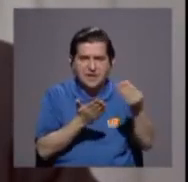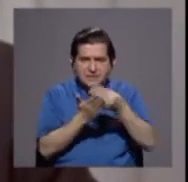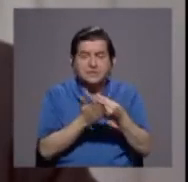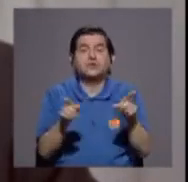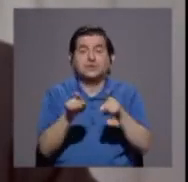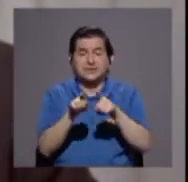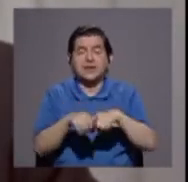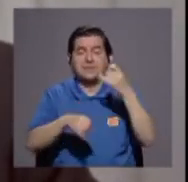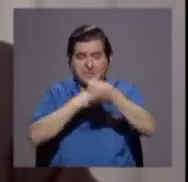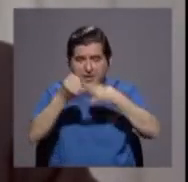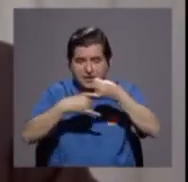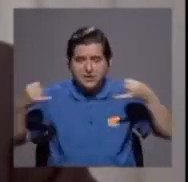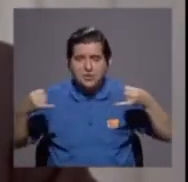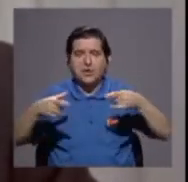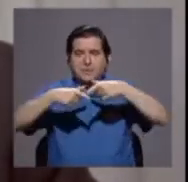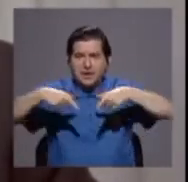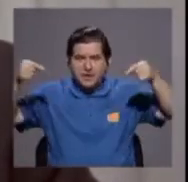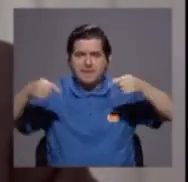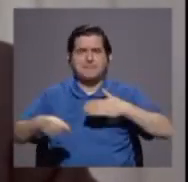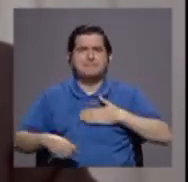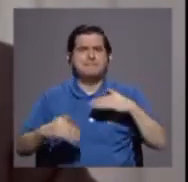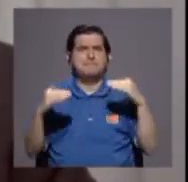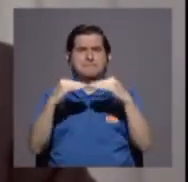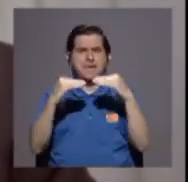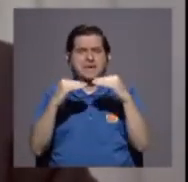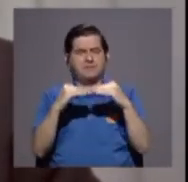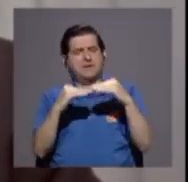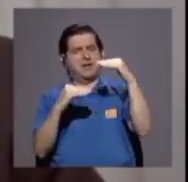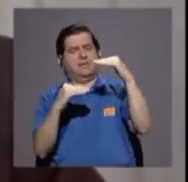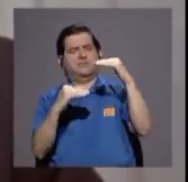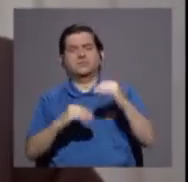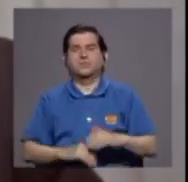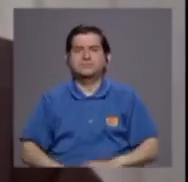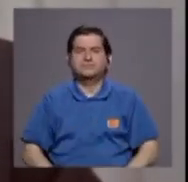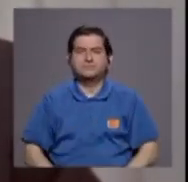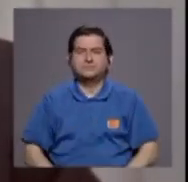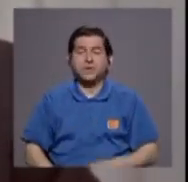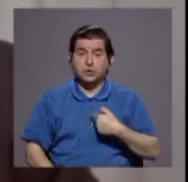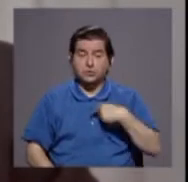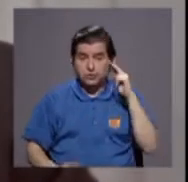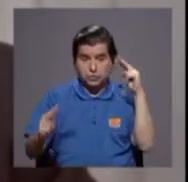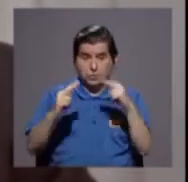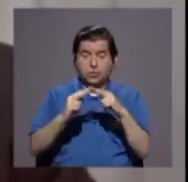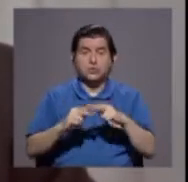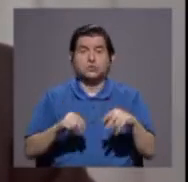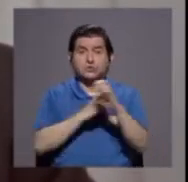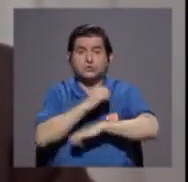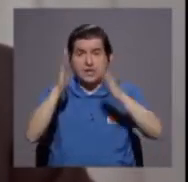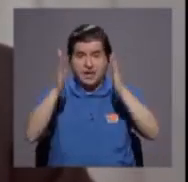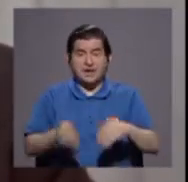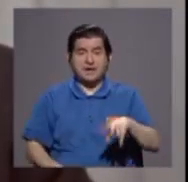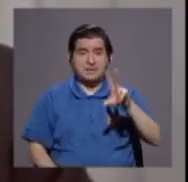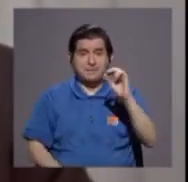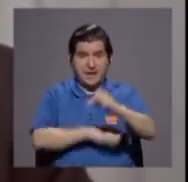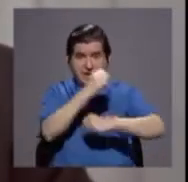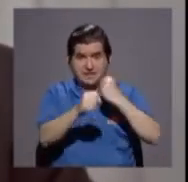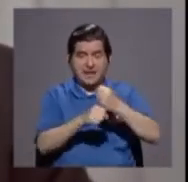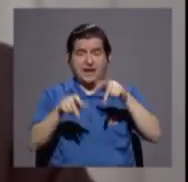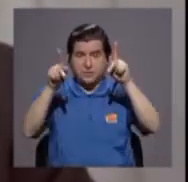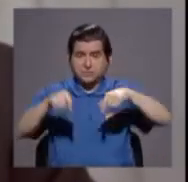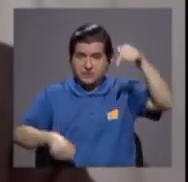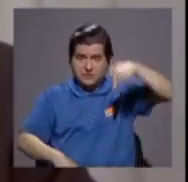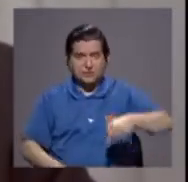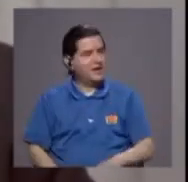mi nivel es relativamente alto. Por otro lado, he conocido extranjeros que llevan 20 años en Japón que a